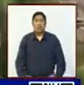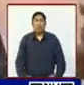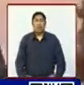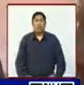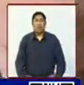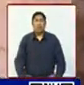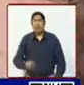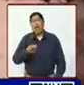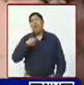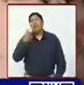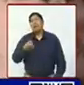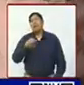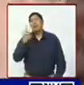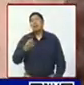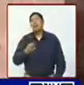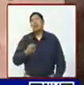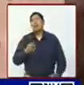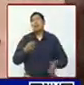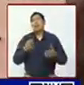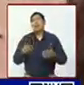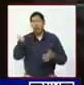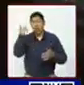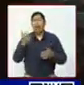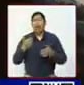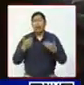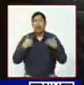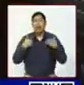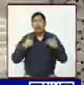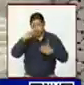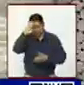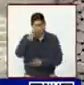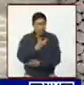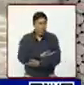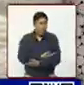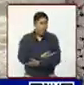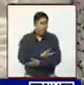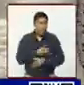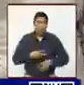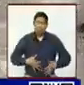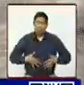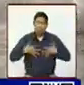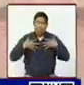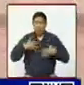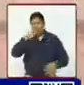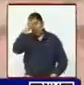Siempre nos decía, ¿no?, que tenía un hijo que era aquí en Alemania, ¿no?